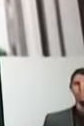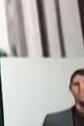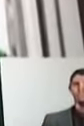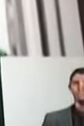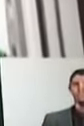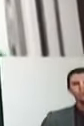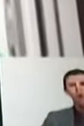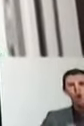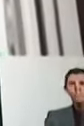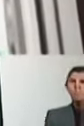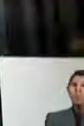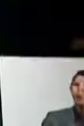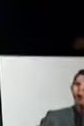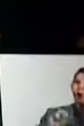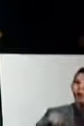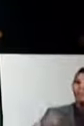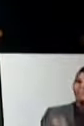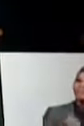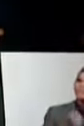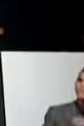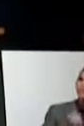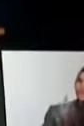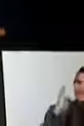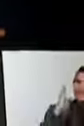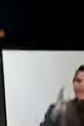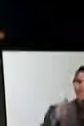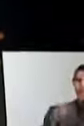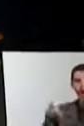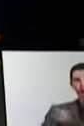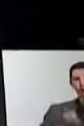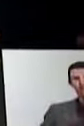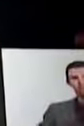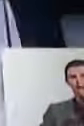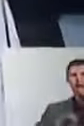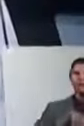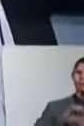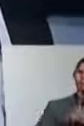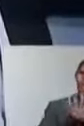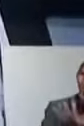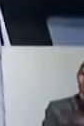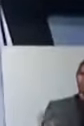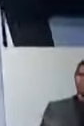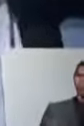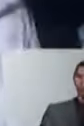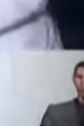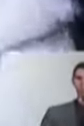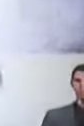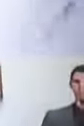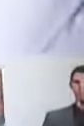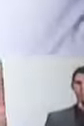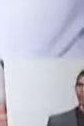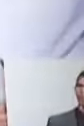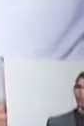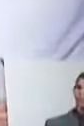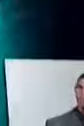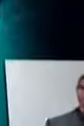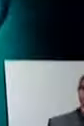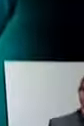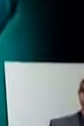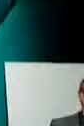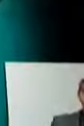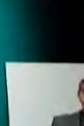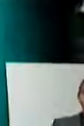lograr salir de la transmisión. Entre las medidas se encuentra además el filtro sanitario instalado en la entrada de Jíbara durante 24 horas,